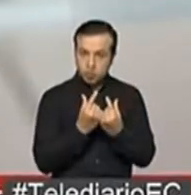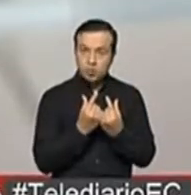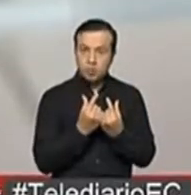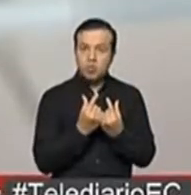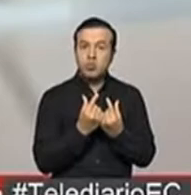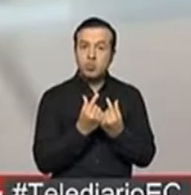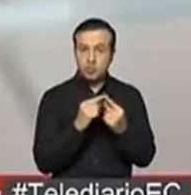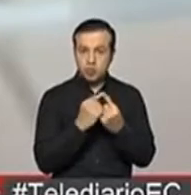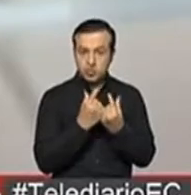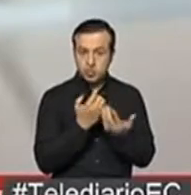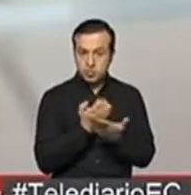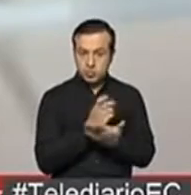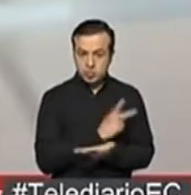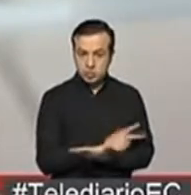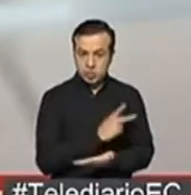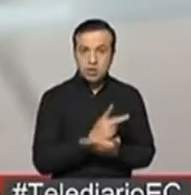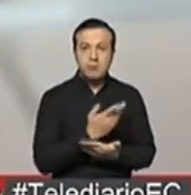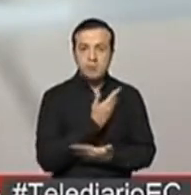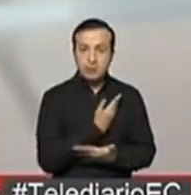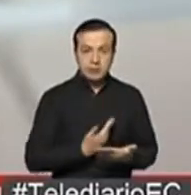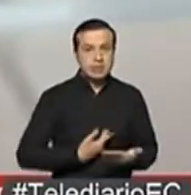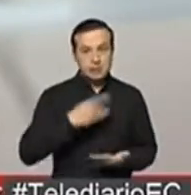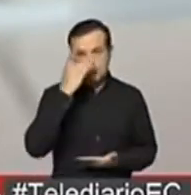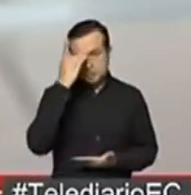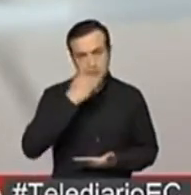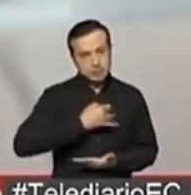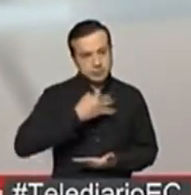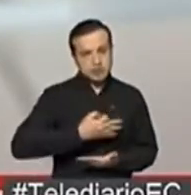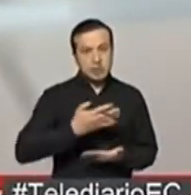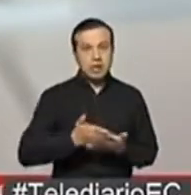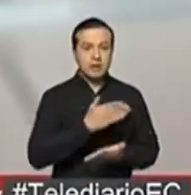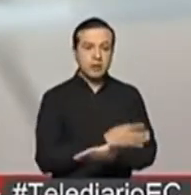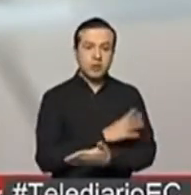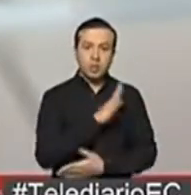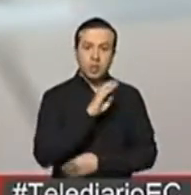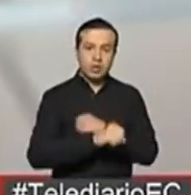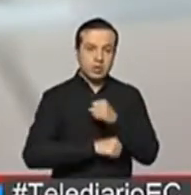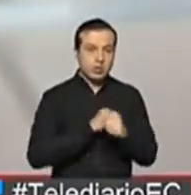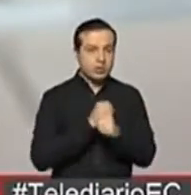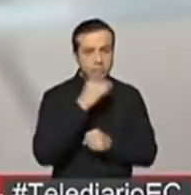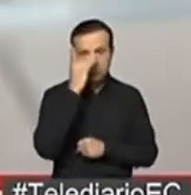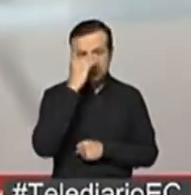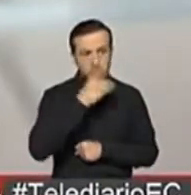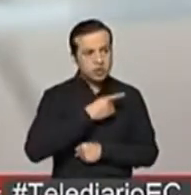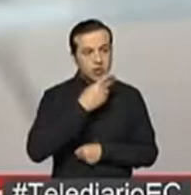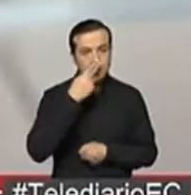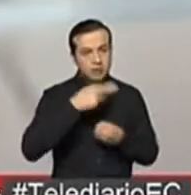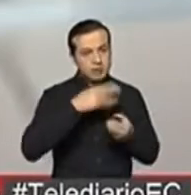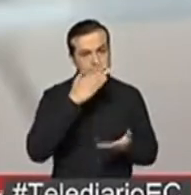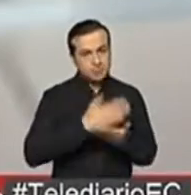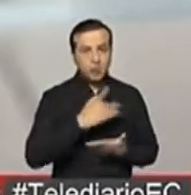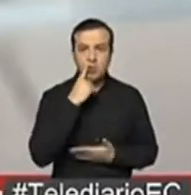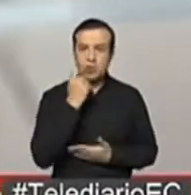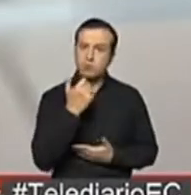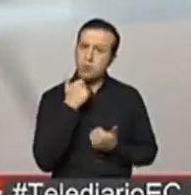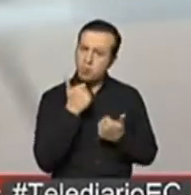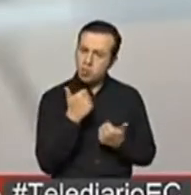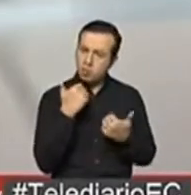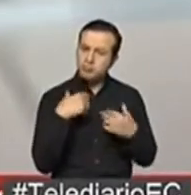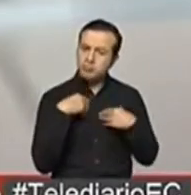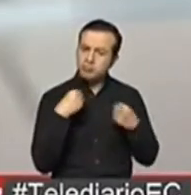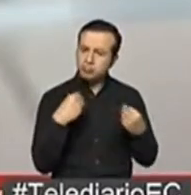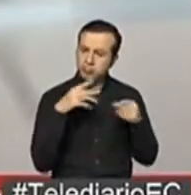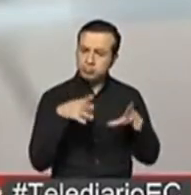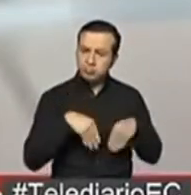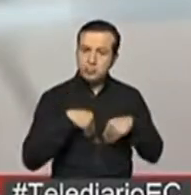el presidente optó por lo que debía hacerse hace 40 años y obviamente con toda la valentía de hombre de bien lo